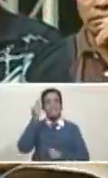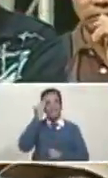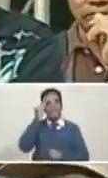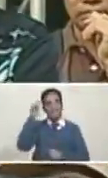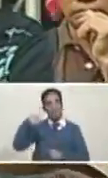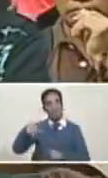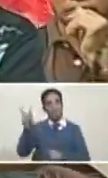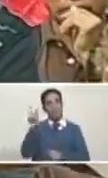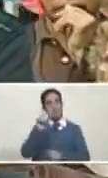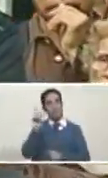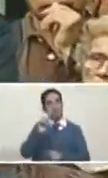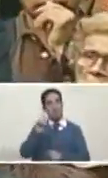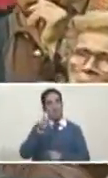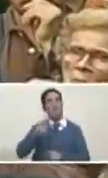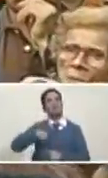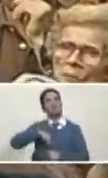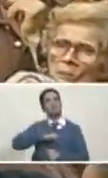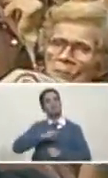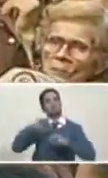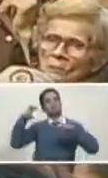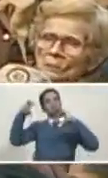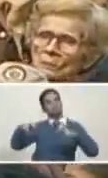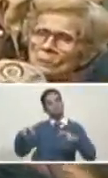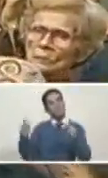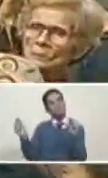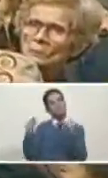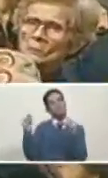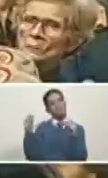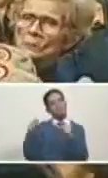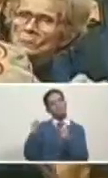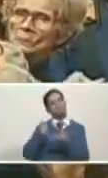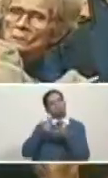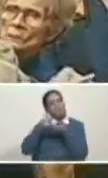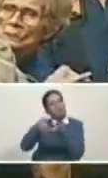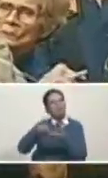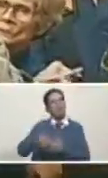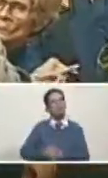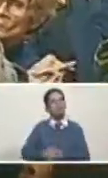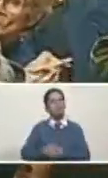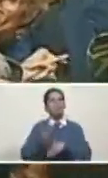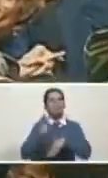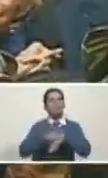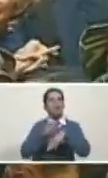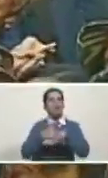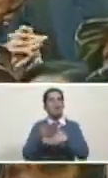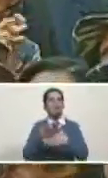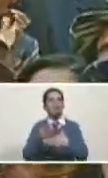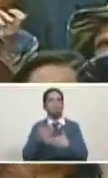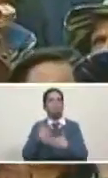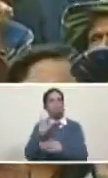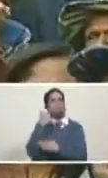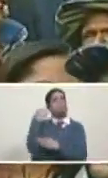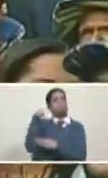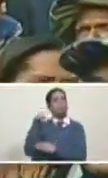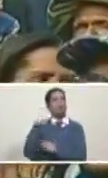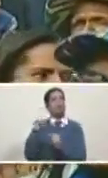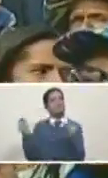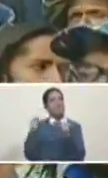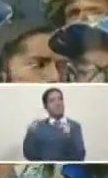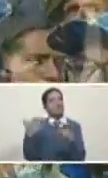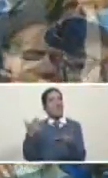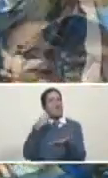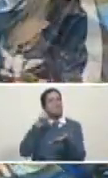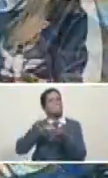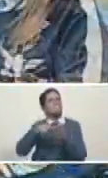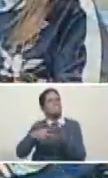Venezuela tenemos que sentarnos y dialogar, porque negarse a dialogar es elegir la fuerza